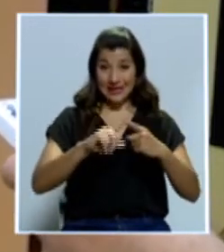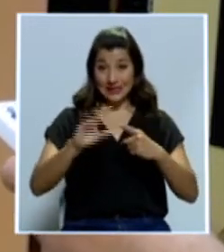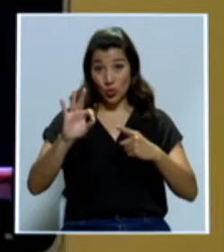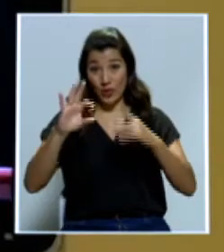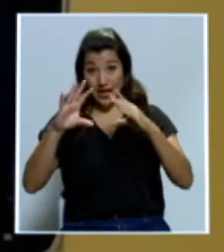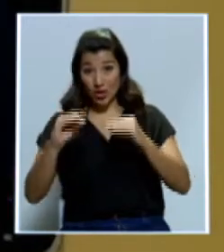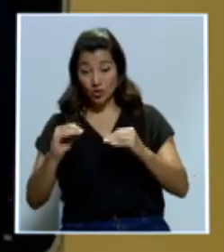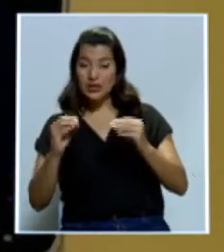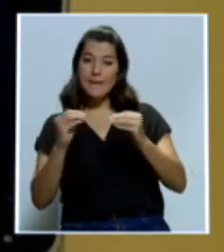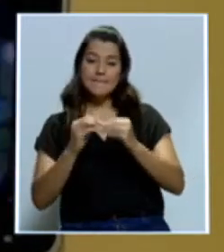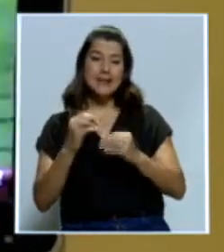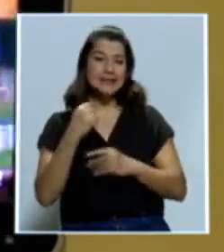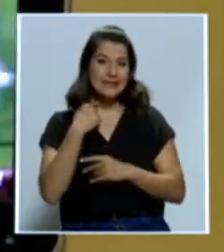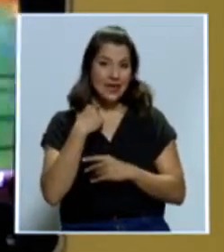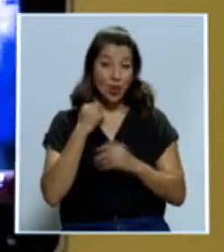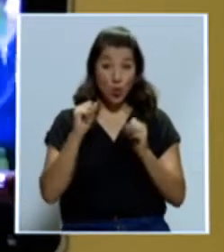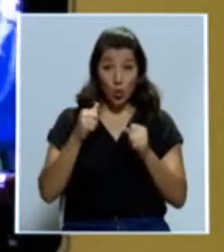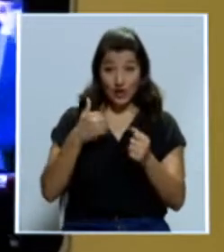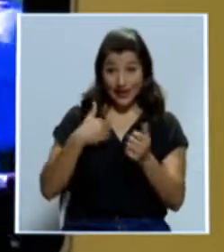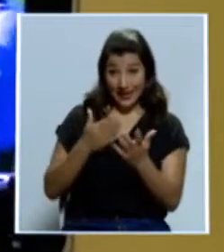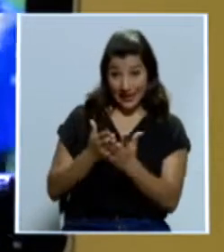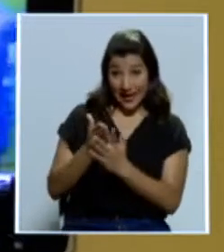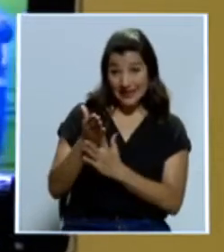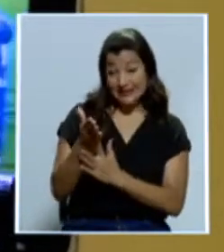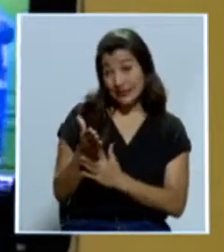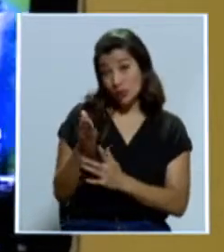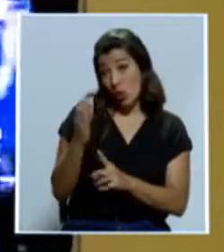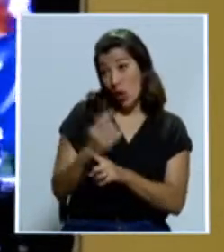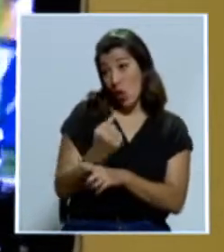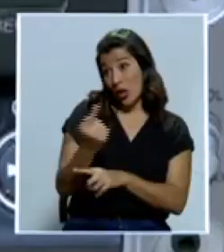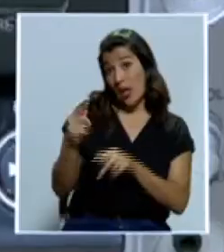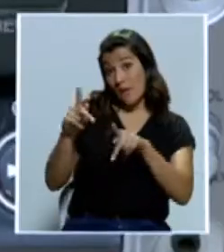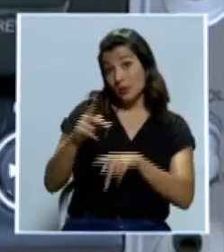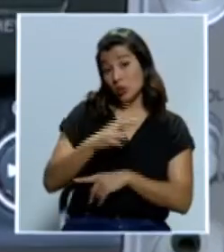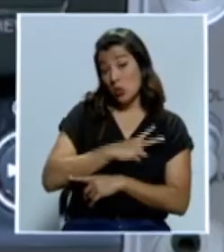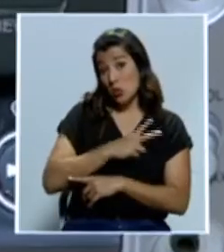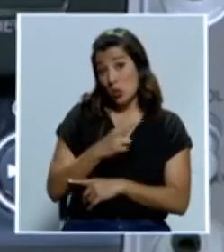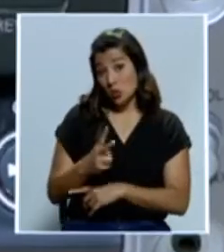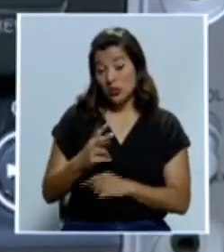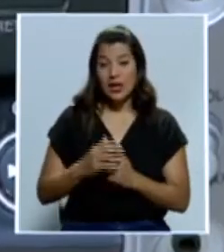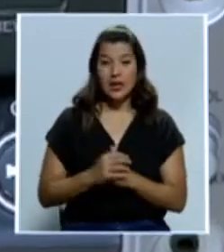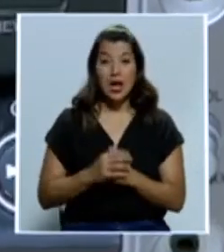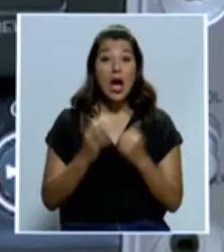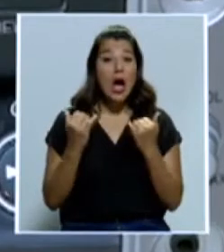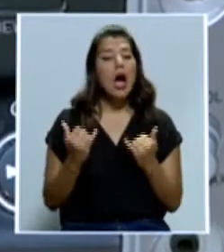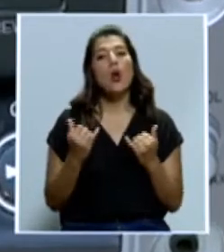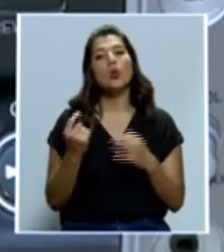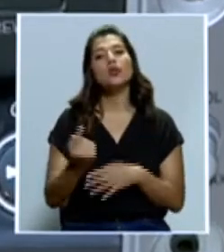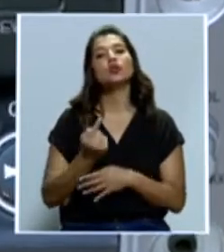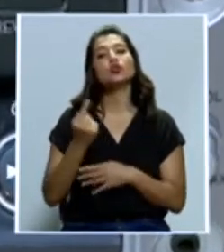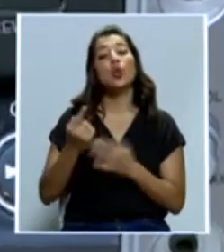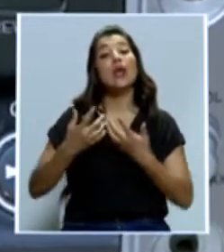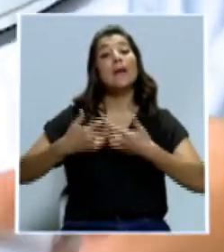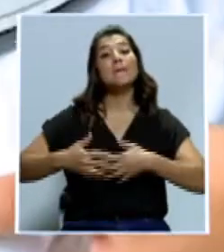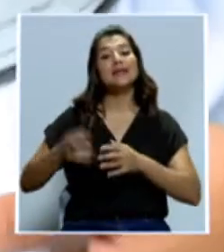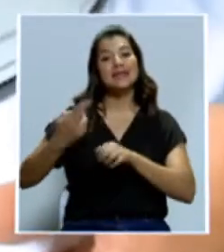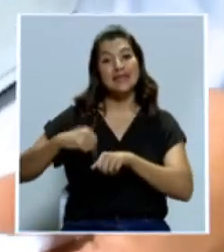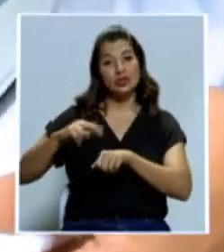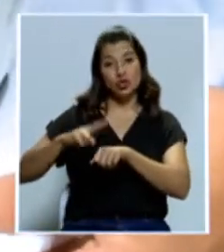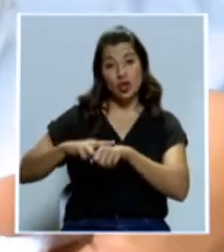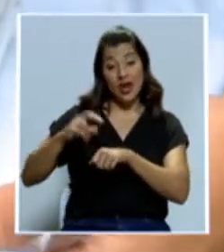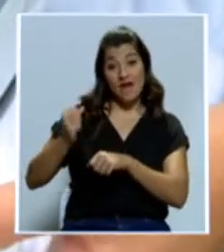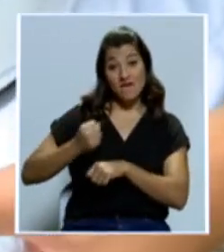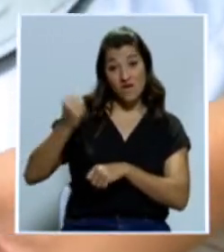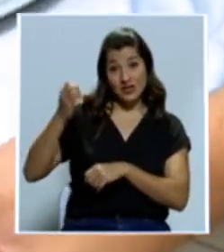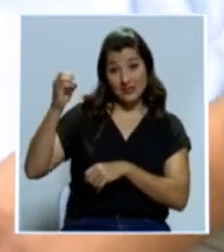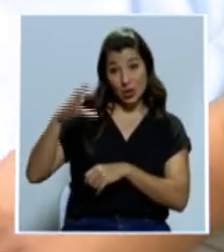p.m. El acceso a esta tarifa se hará voluntario por parte de las personas usuarias. Actualmente, solo la Compañía Nacional de Fuerza y Luz